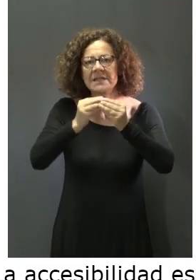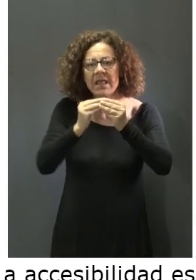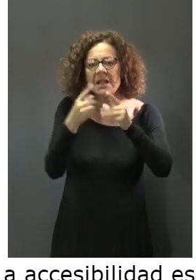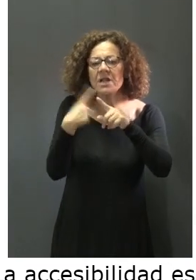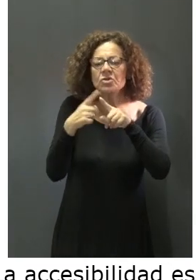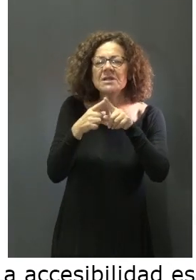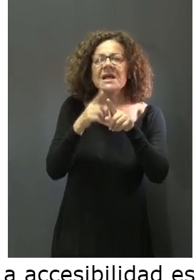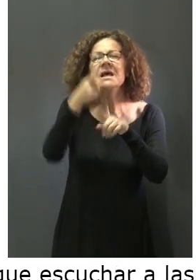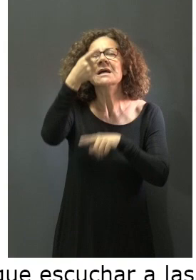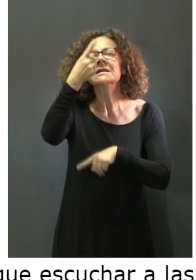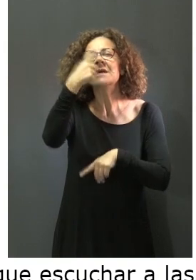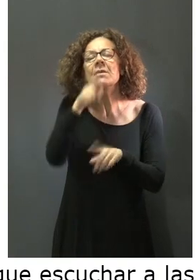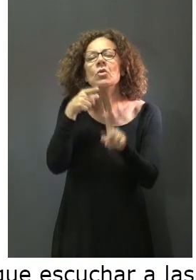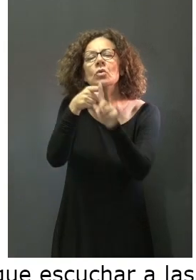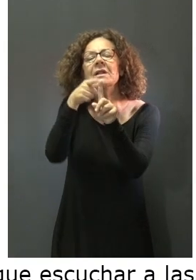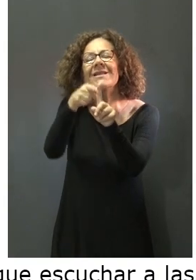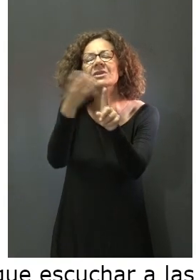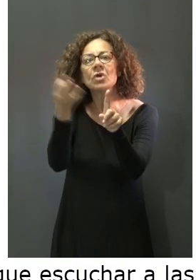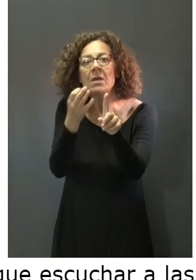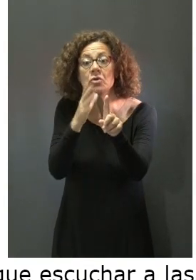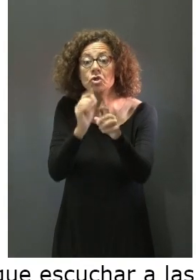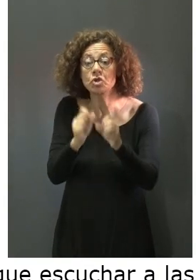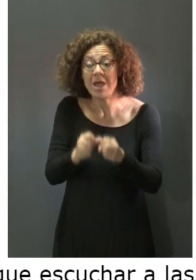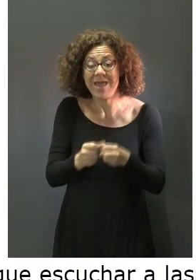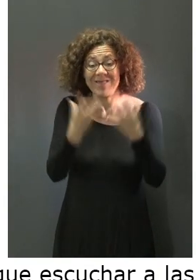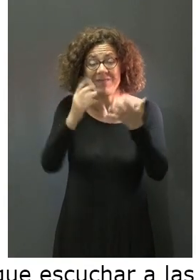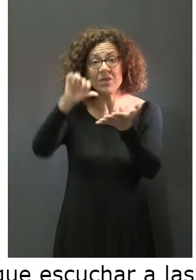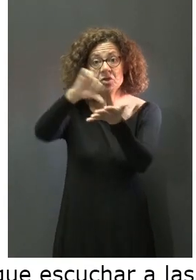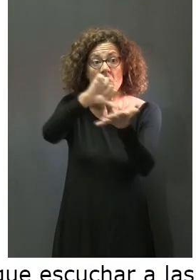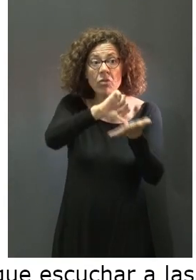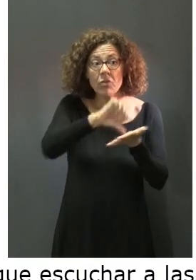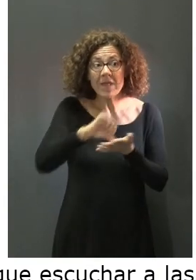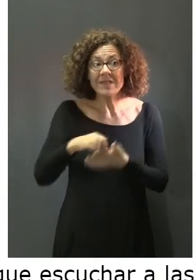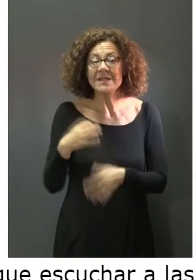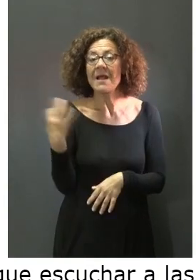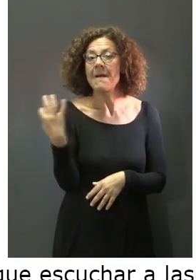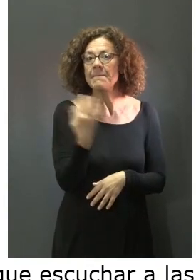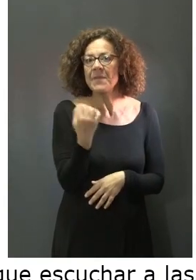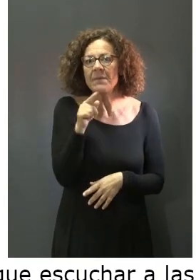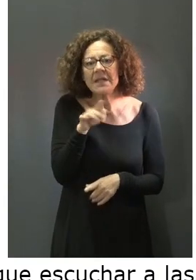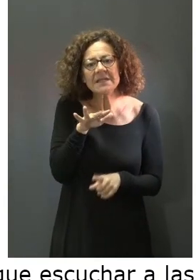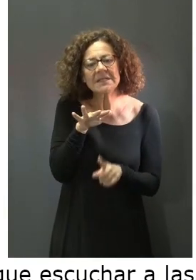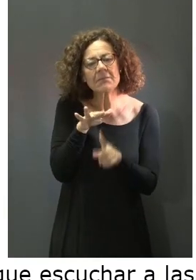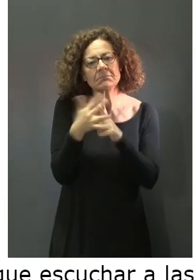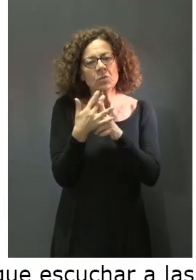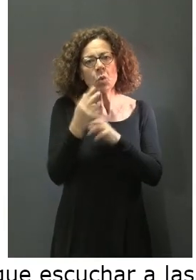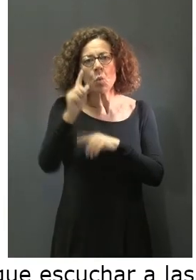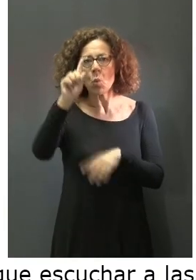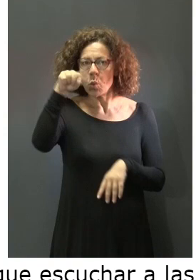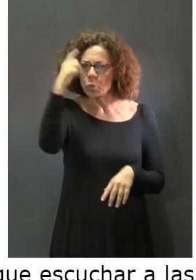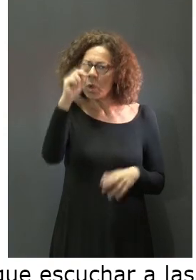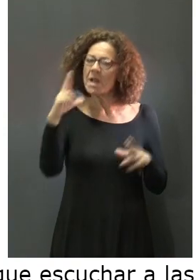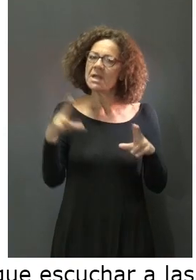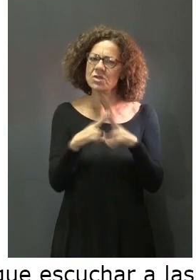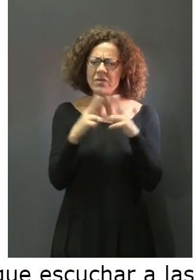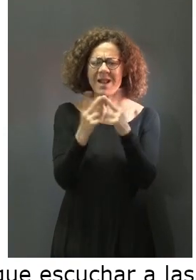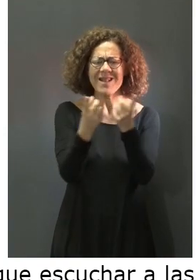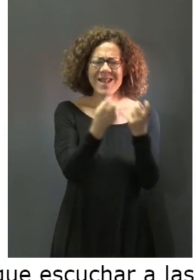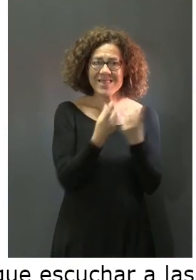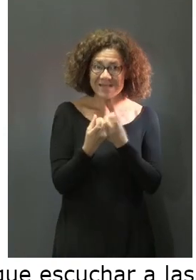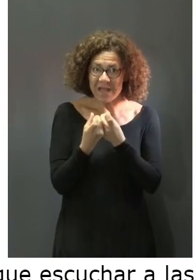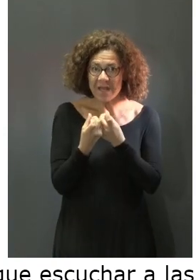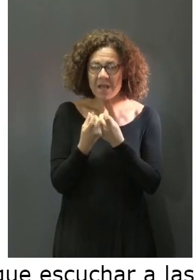quién lo va a usar y cómo. Pues los edificios y las ciudades tienen que tener esa parte cultural y social necesaria de